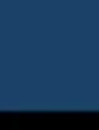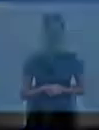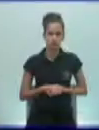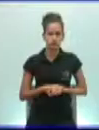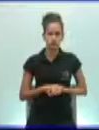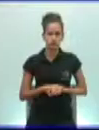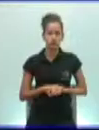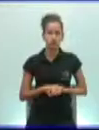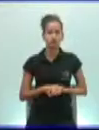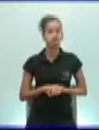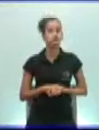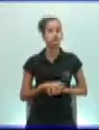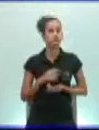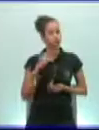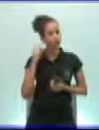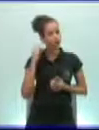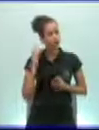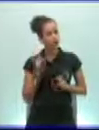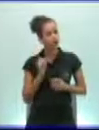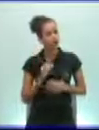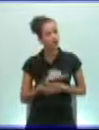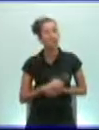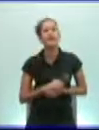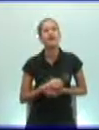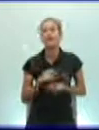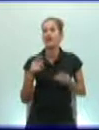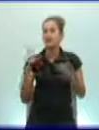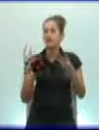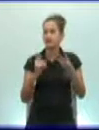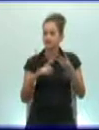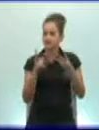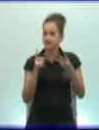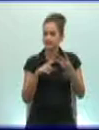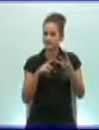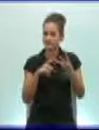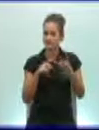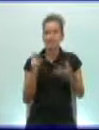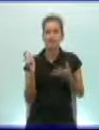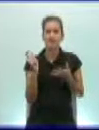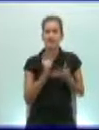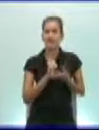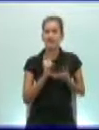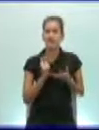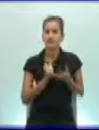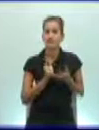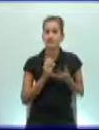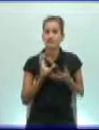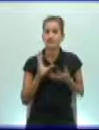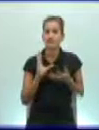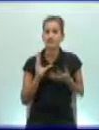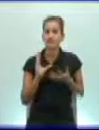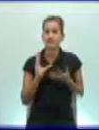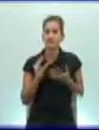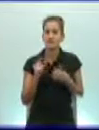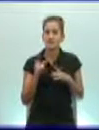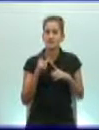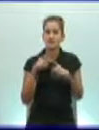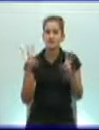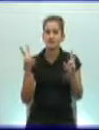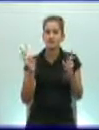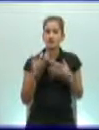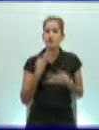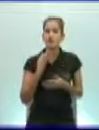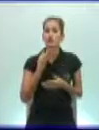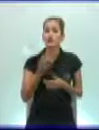Por supuesto, estamos en presencia de la narración. Fíjense que el título nos dice un cuento, cuento del cimarrón, y los